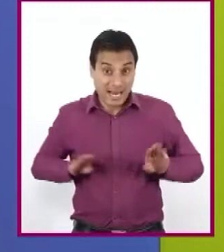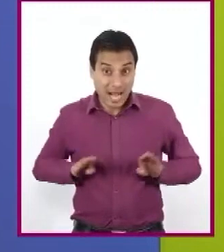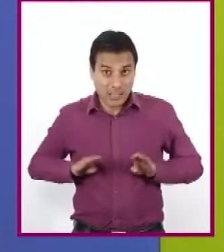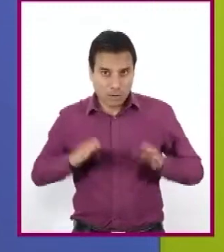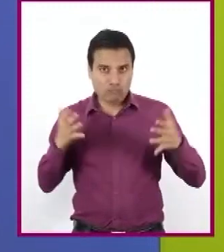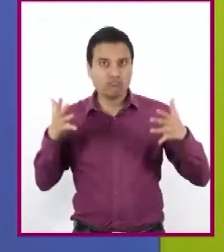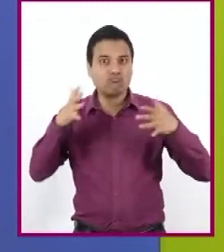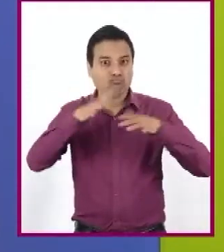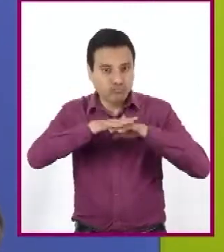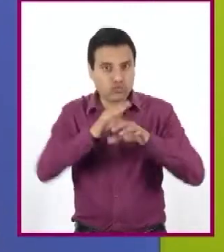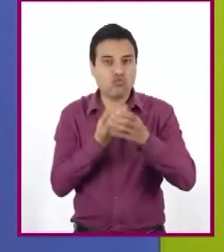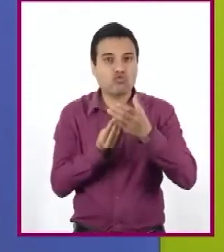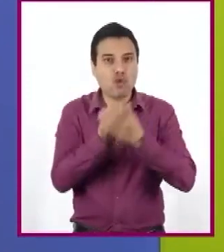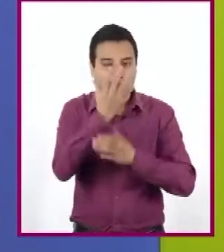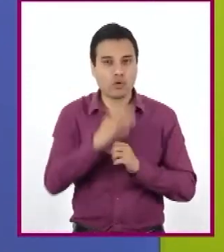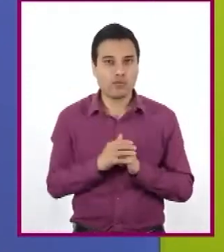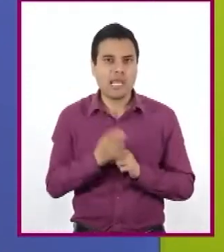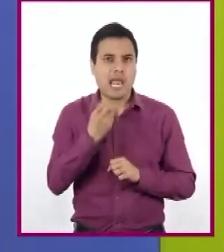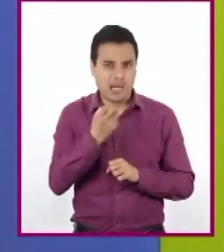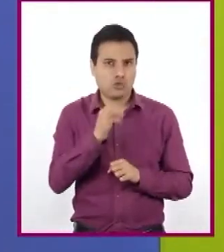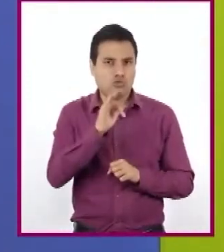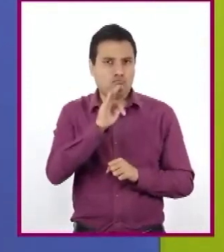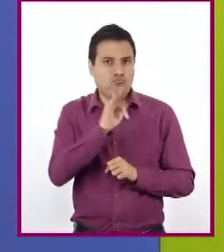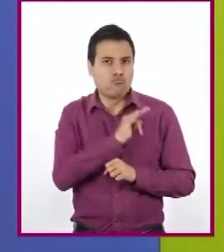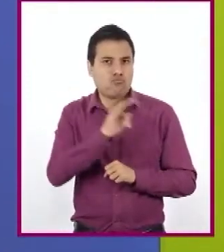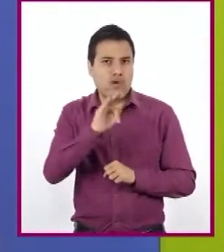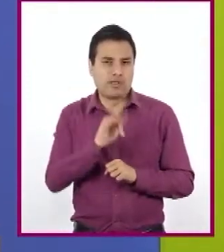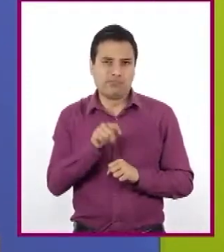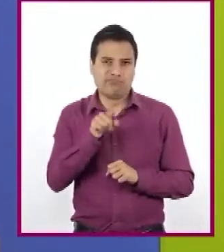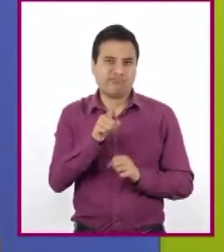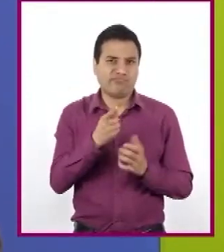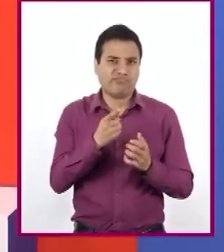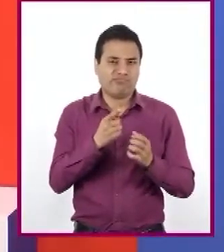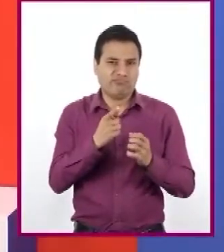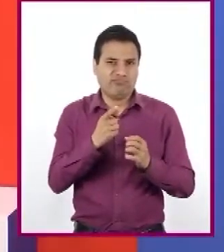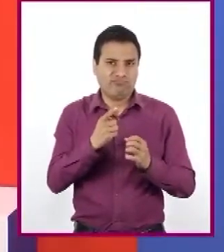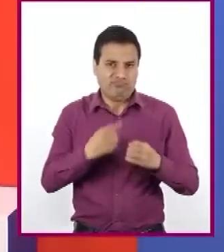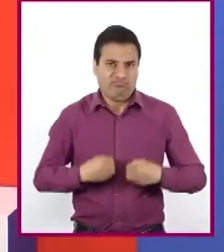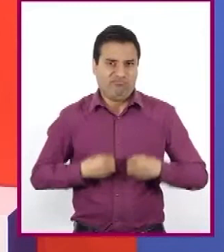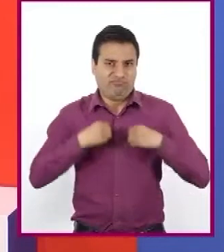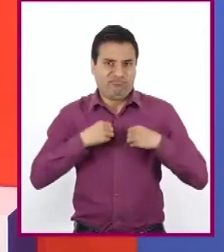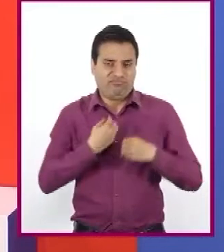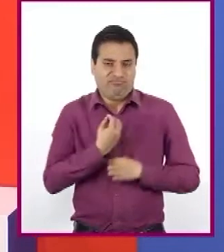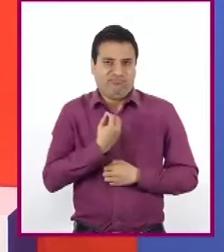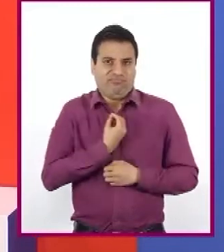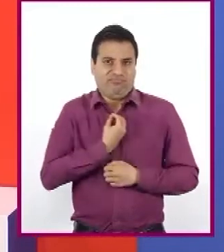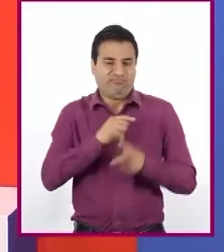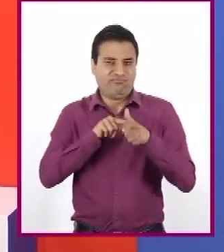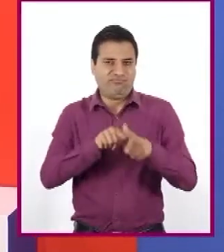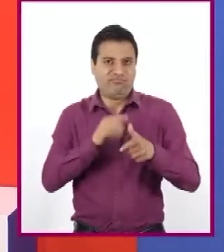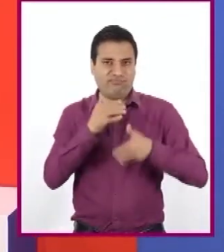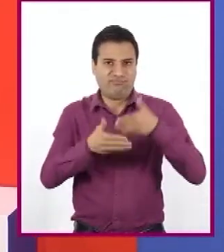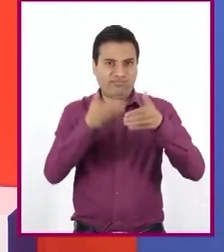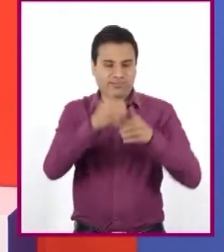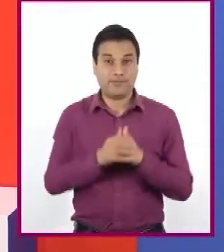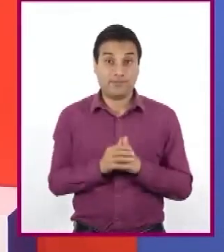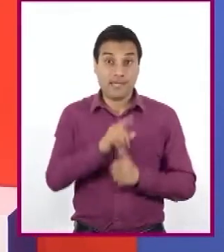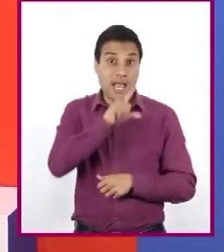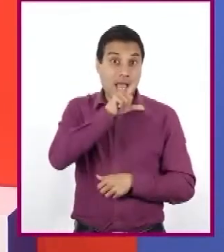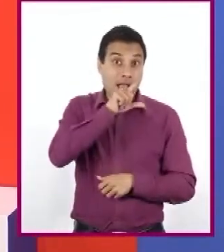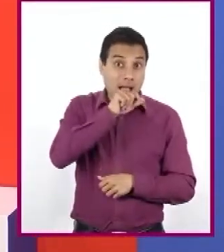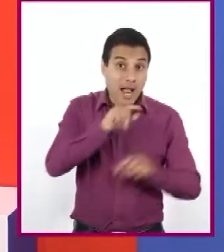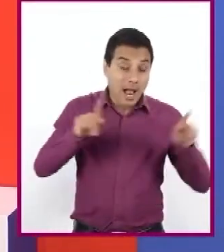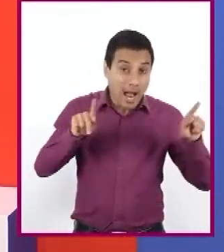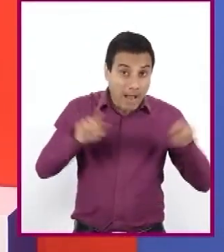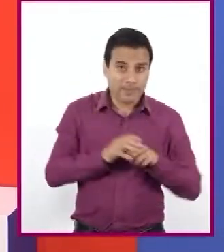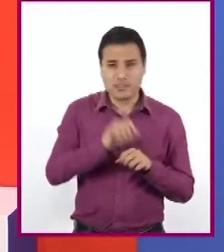nuevo organismo ventajas evolutivas que le podrían ayudar a sobrevivir. Así como las aves, otros animales y plantas